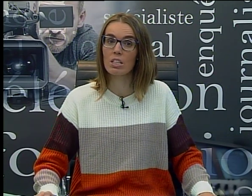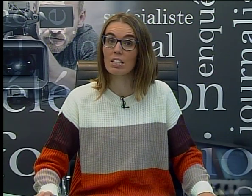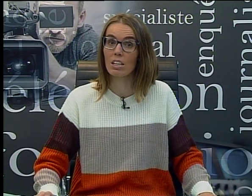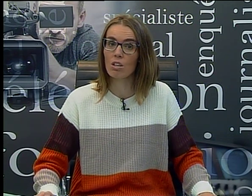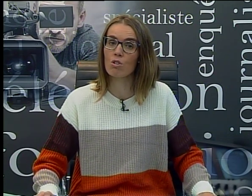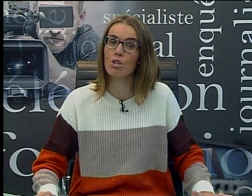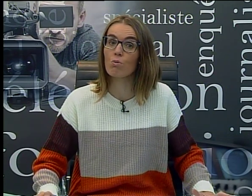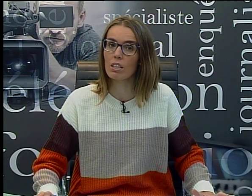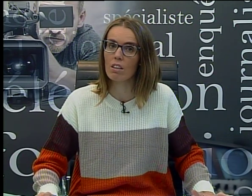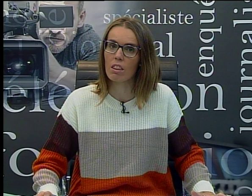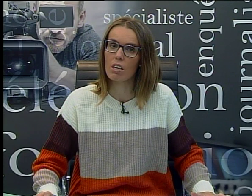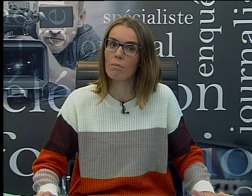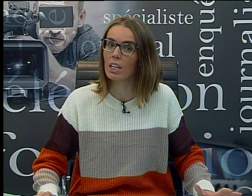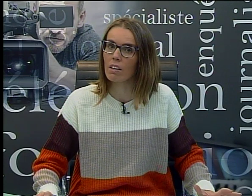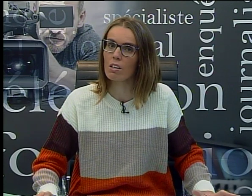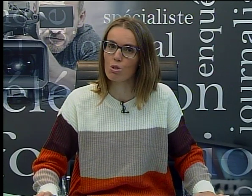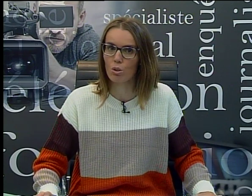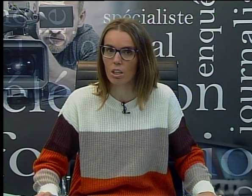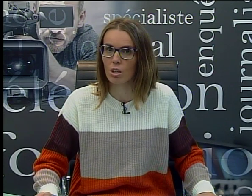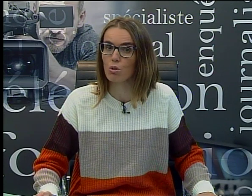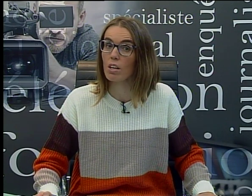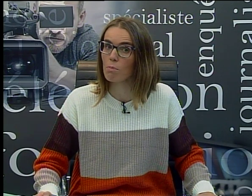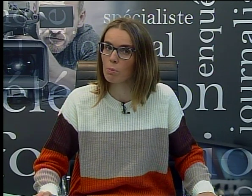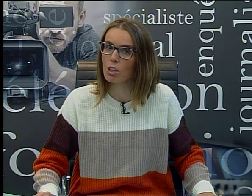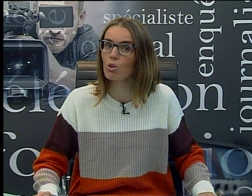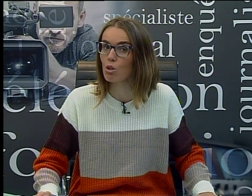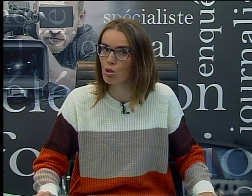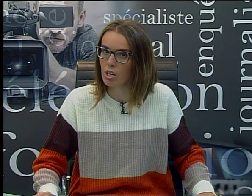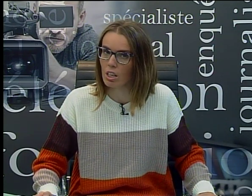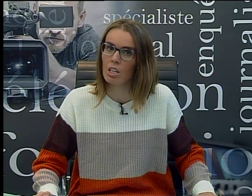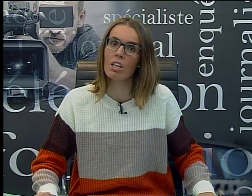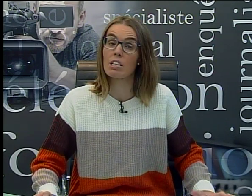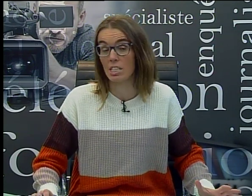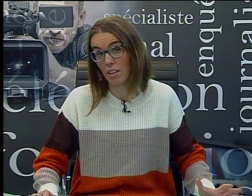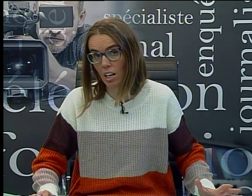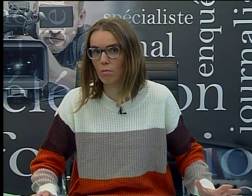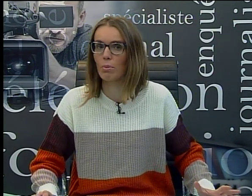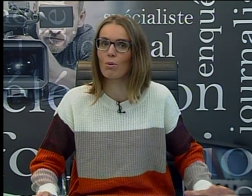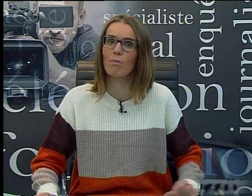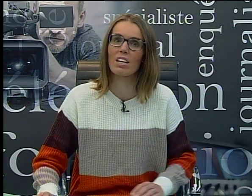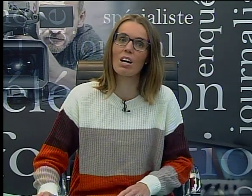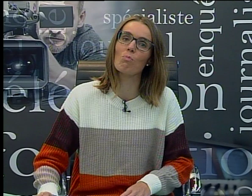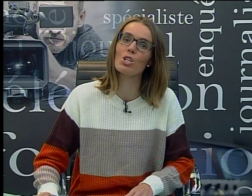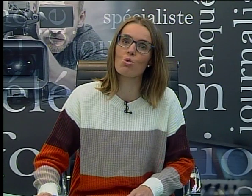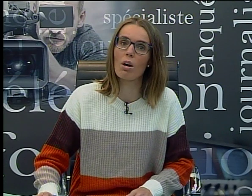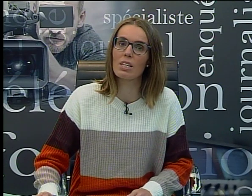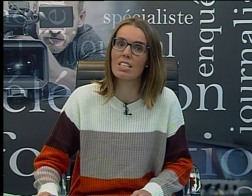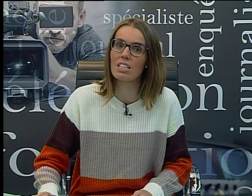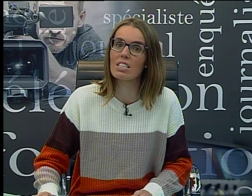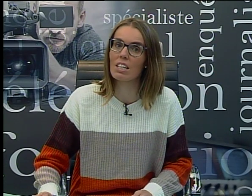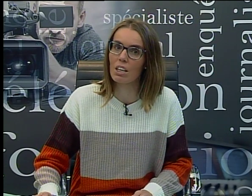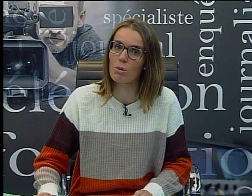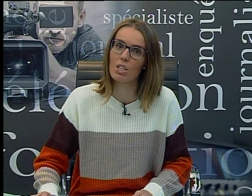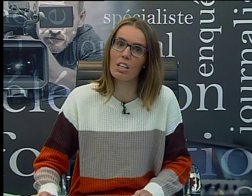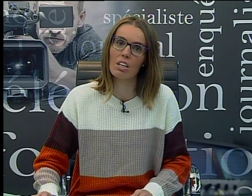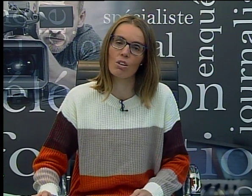objetivo de instalarnos en una tendencia de bajada de los contagios, que de momento no se da, se da, pero de manera muy suave, y